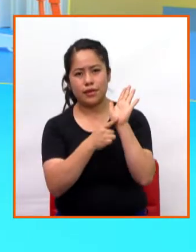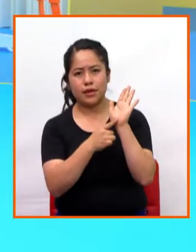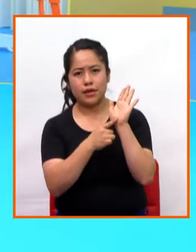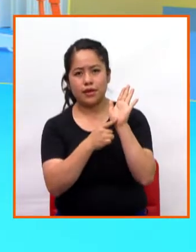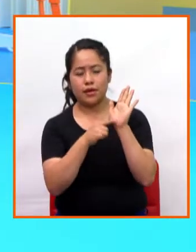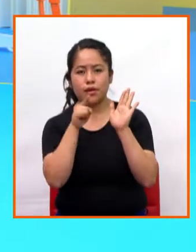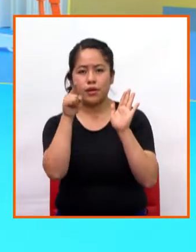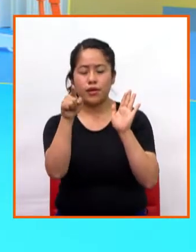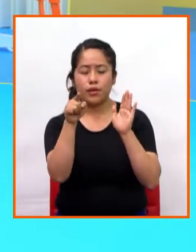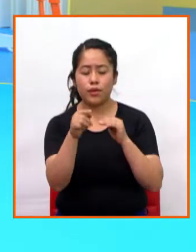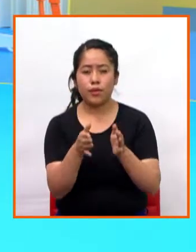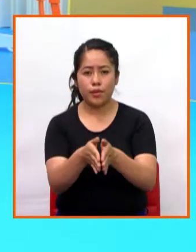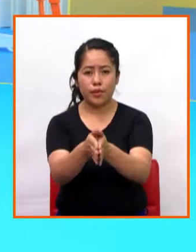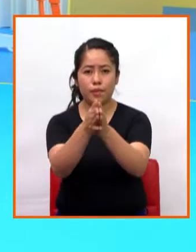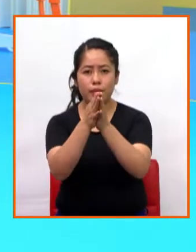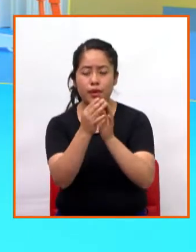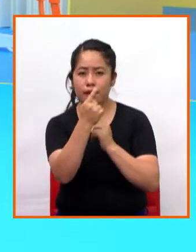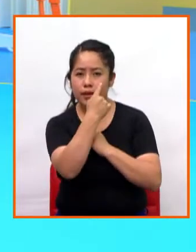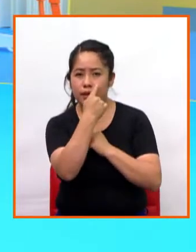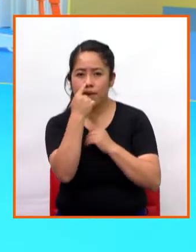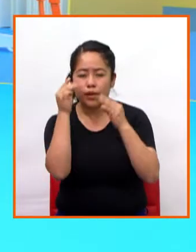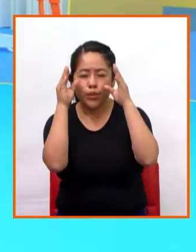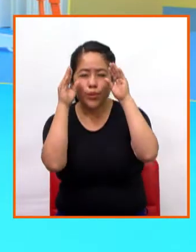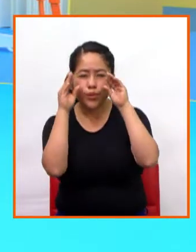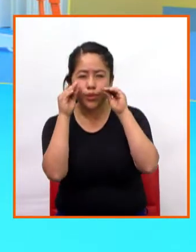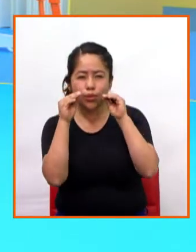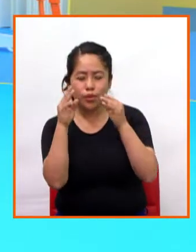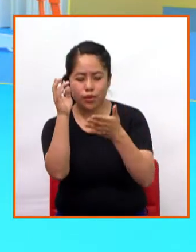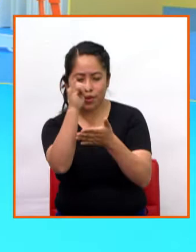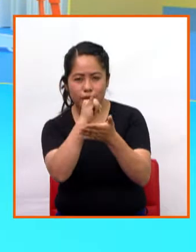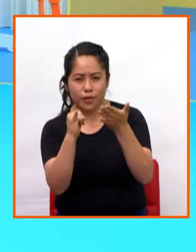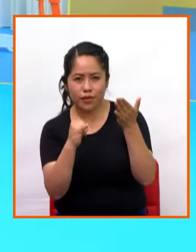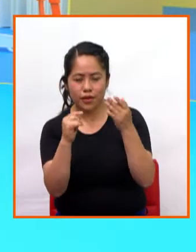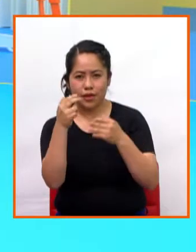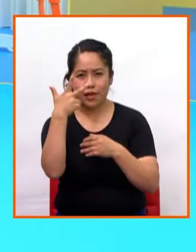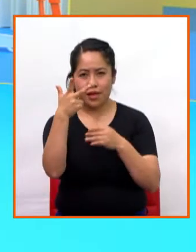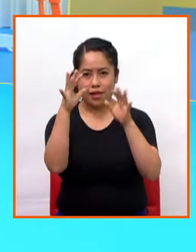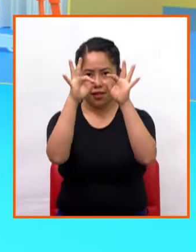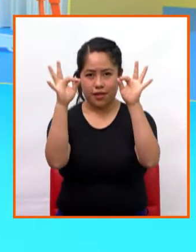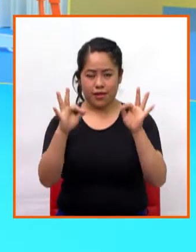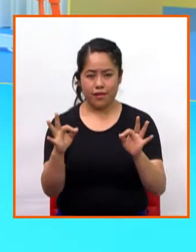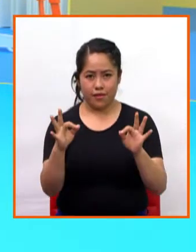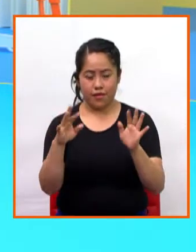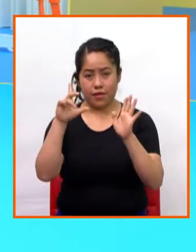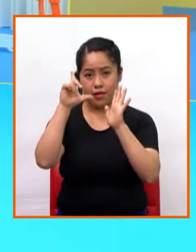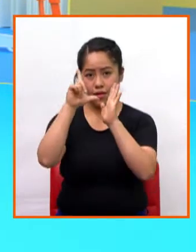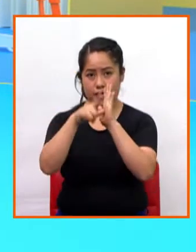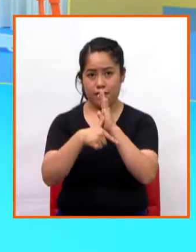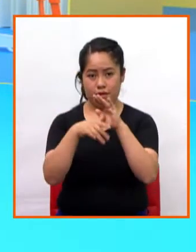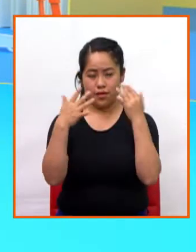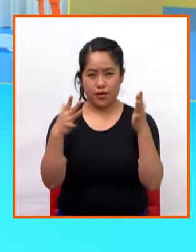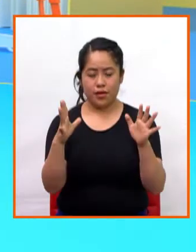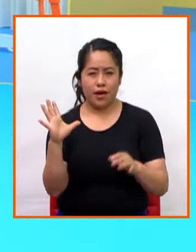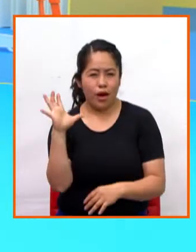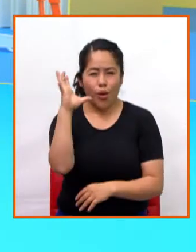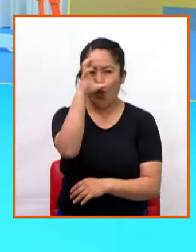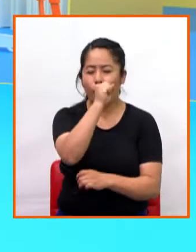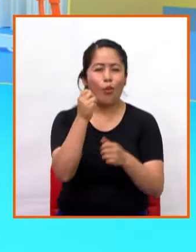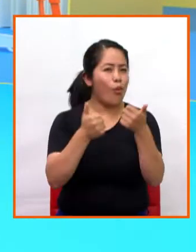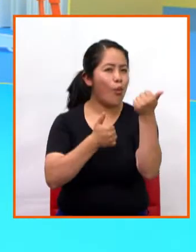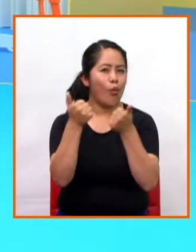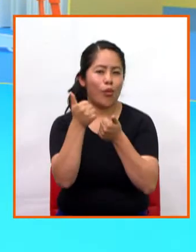que cierre los ojos y coméntale que vamos a dibujar 3 figuras y que posteriormente debe adivinar cuáles